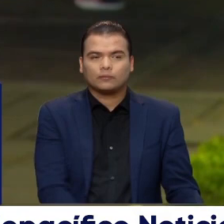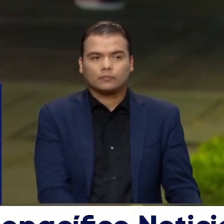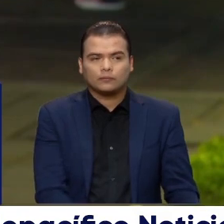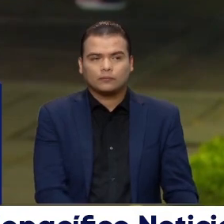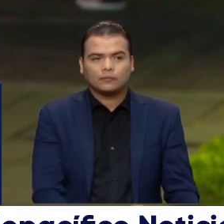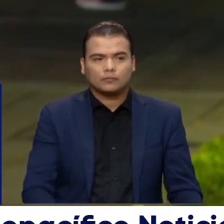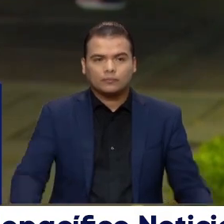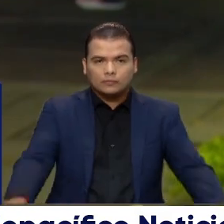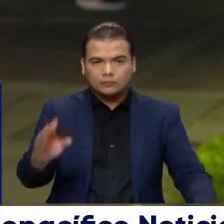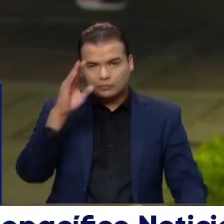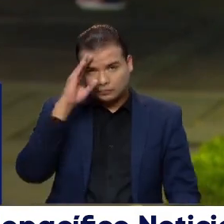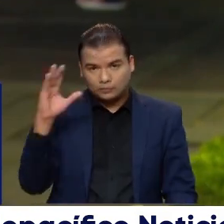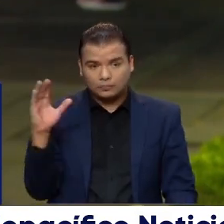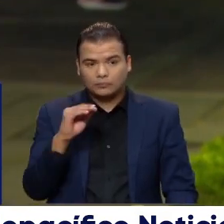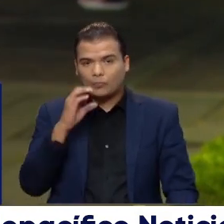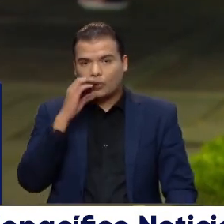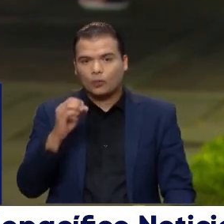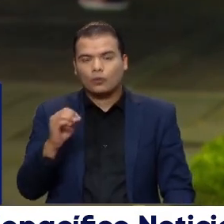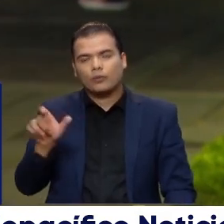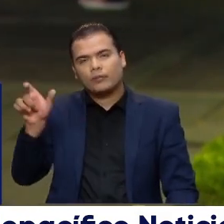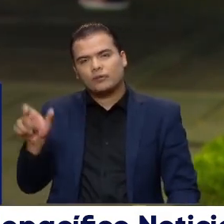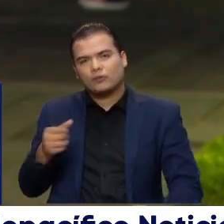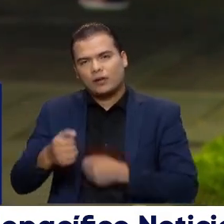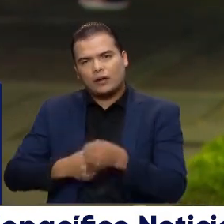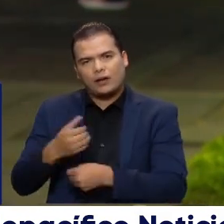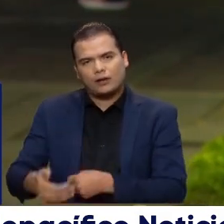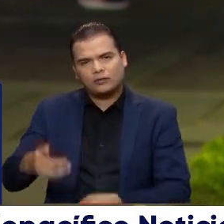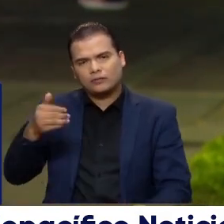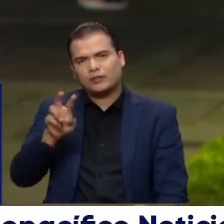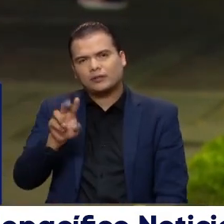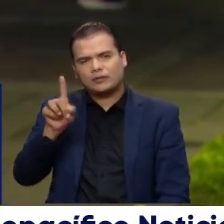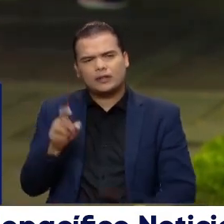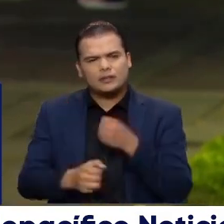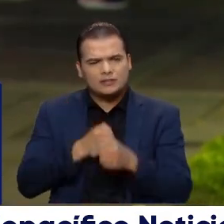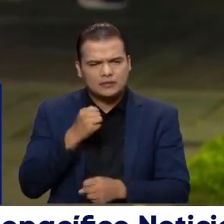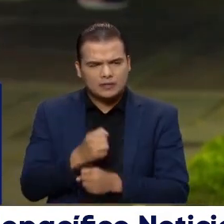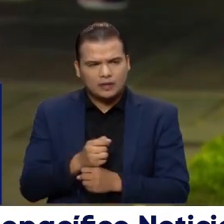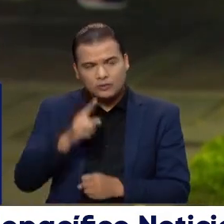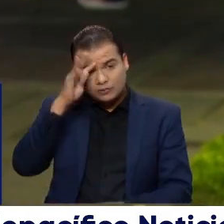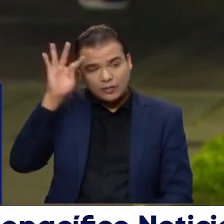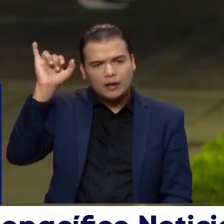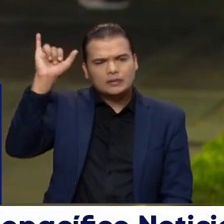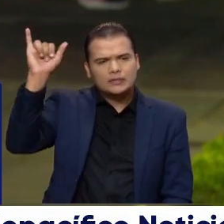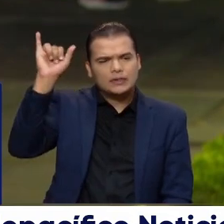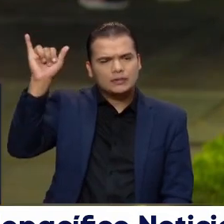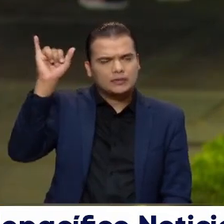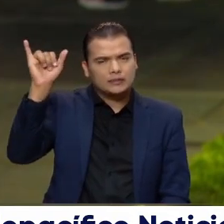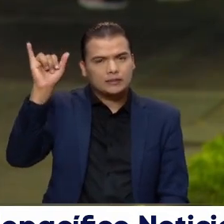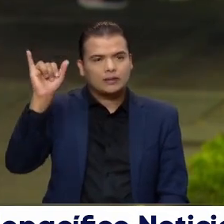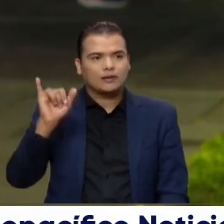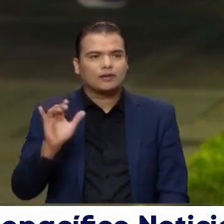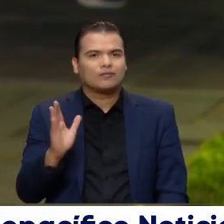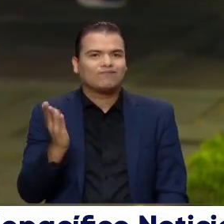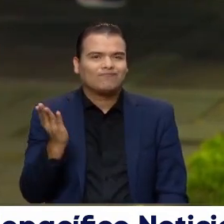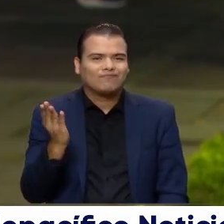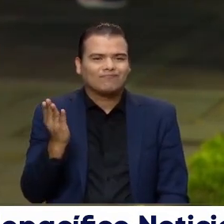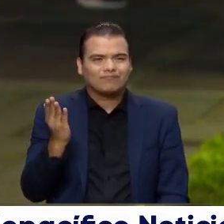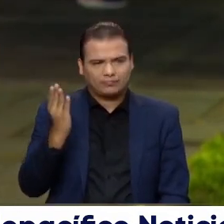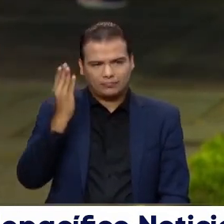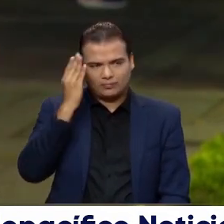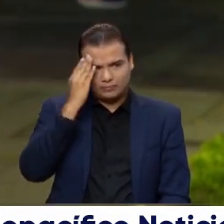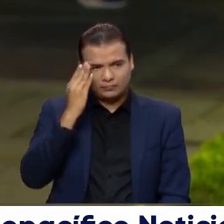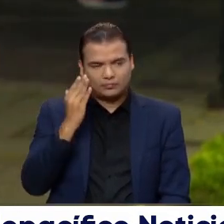noche para todos. La persona de aproximadamente 26 años se encuentra en esta clínica del sur de la ciudad luego de superar